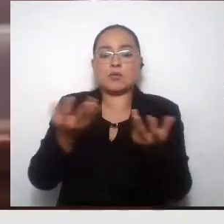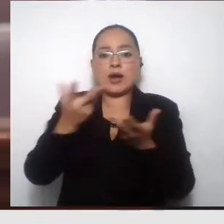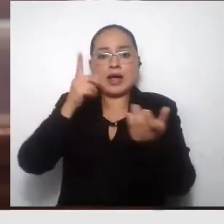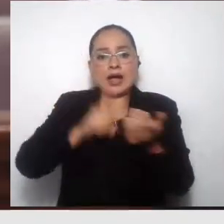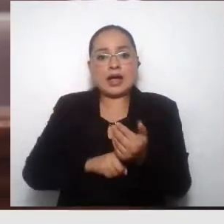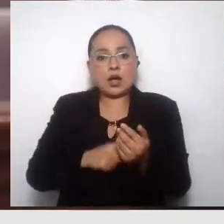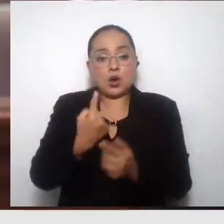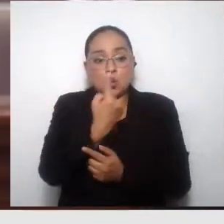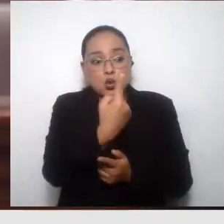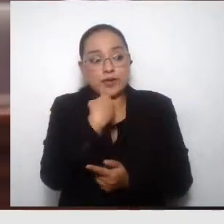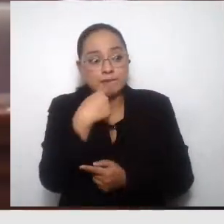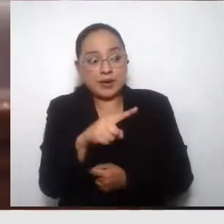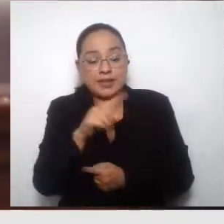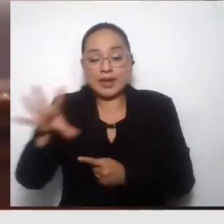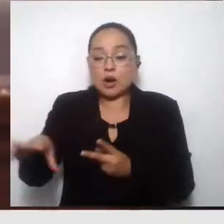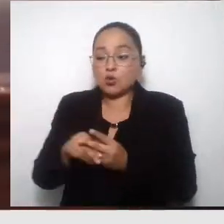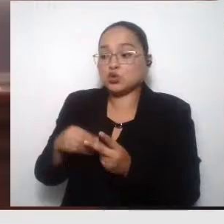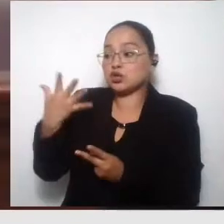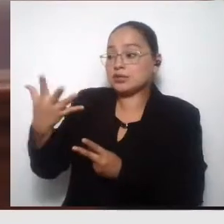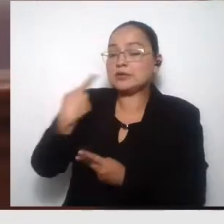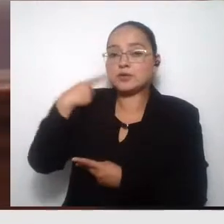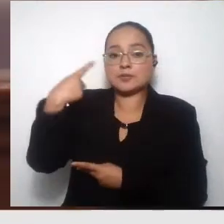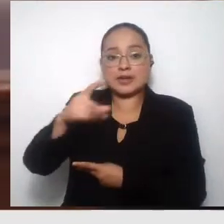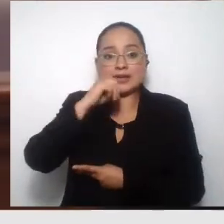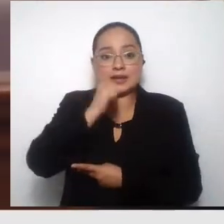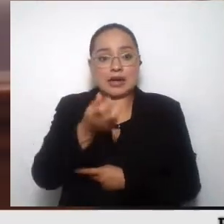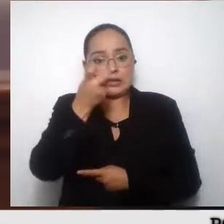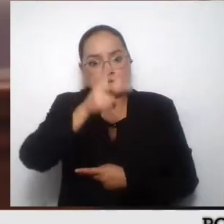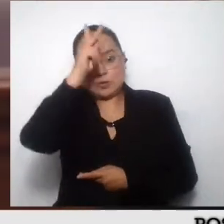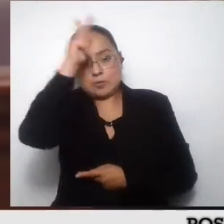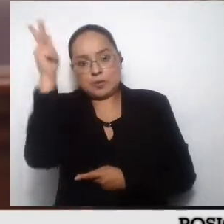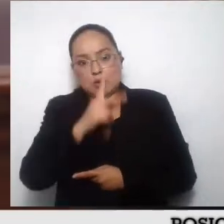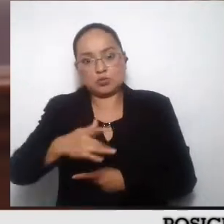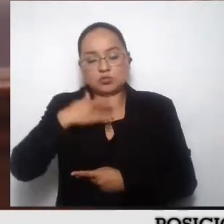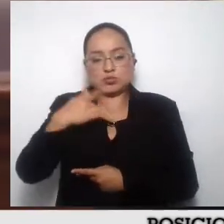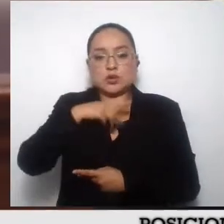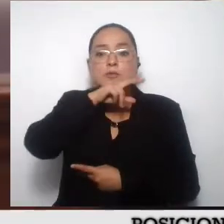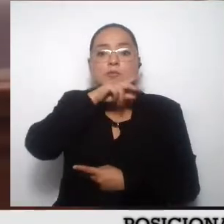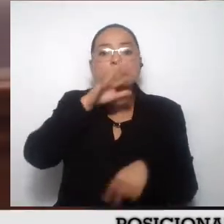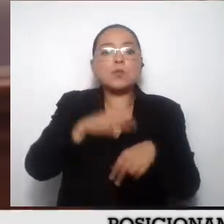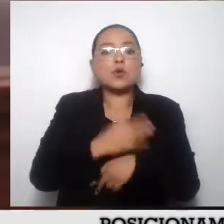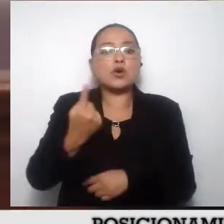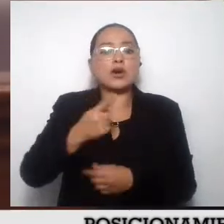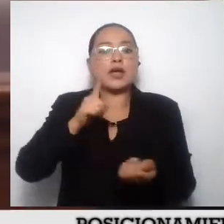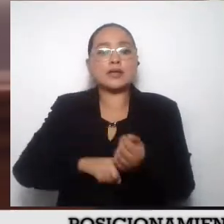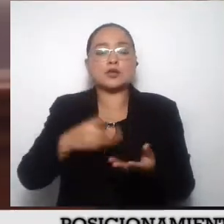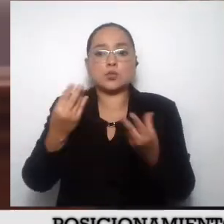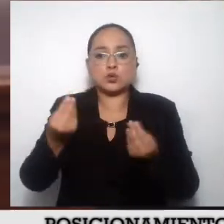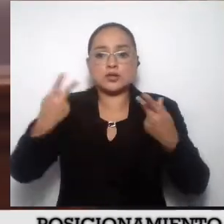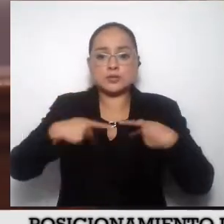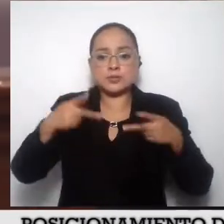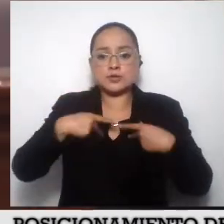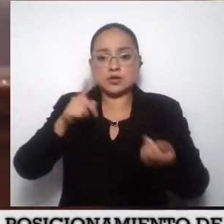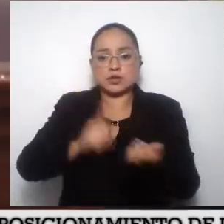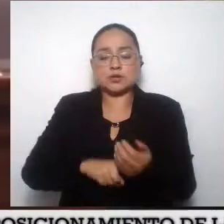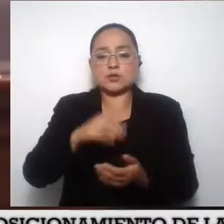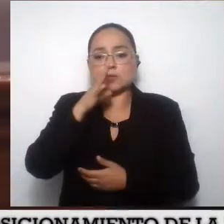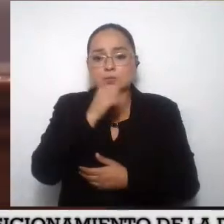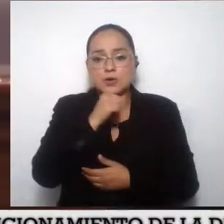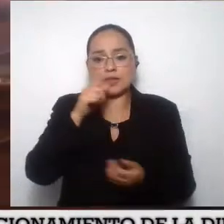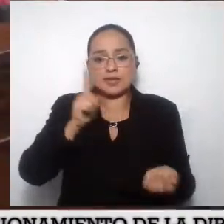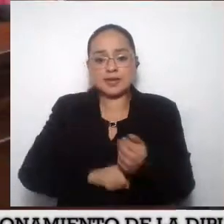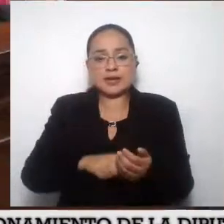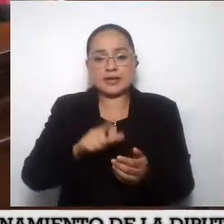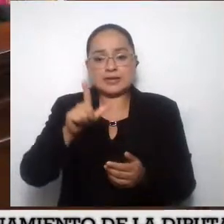reportan. Esto es todavía más preocupante porque muchos ciudadanos no pueden recorrer